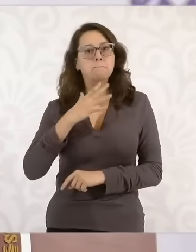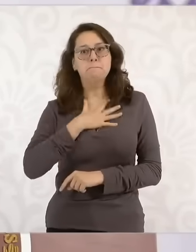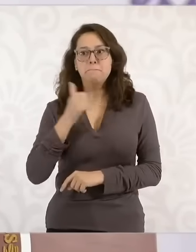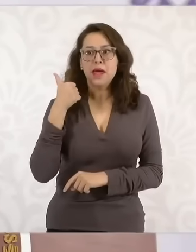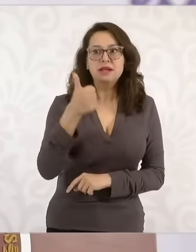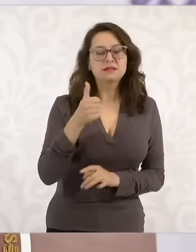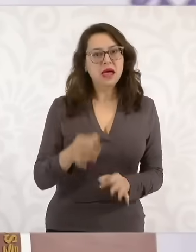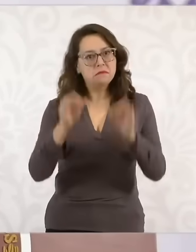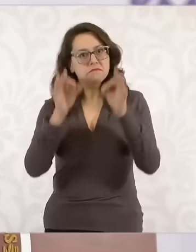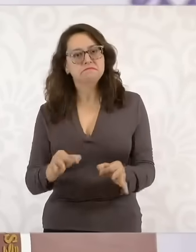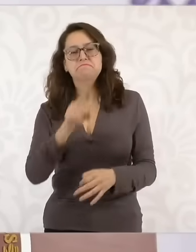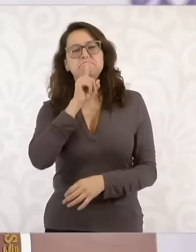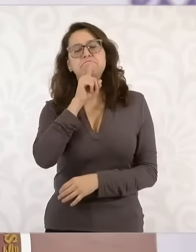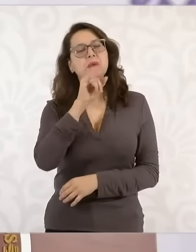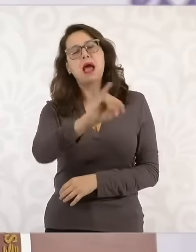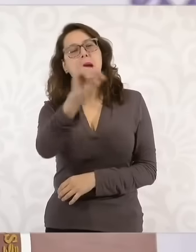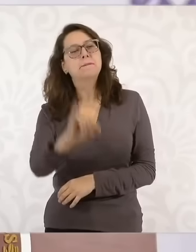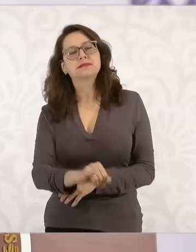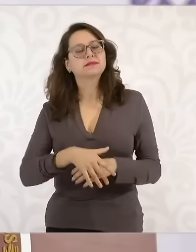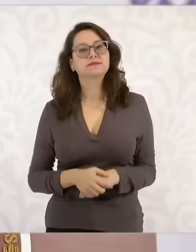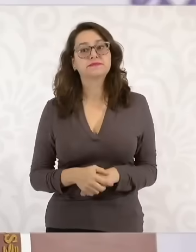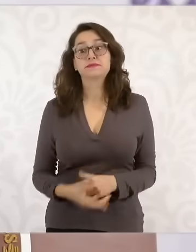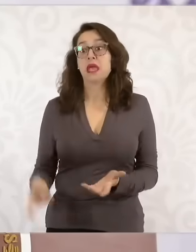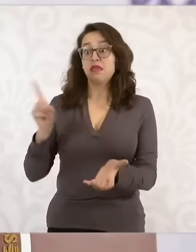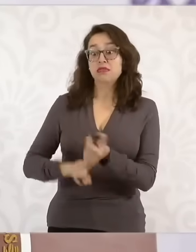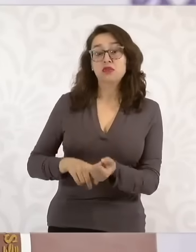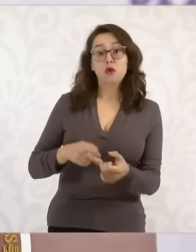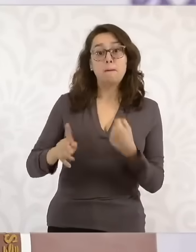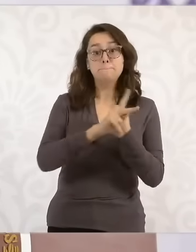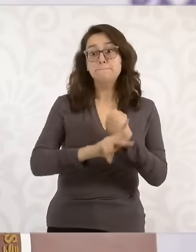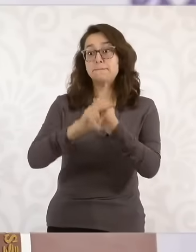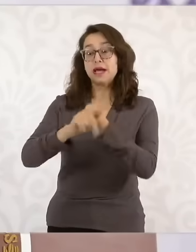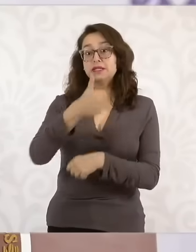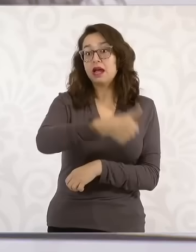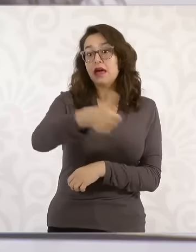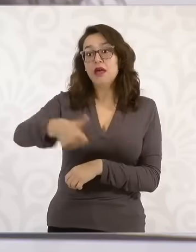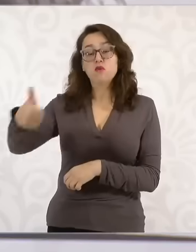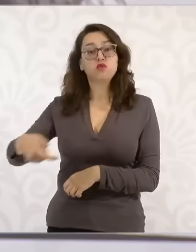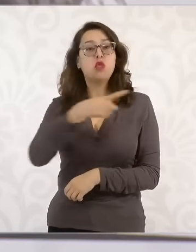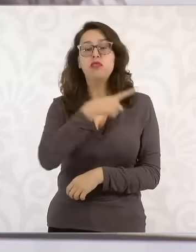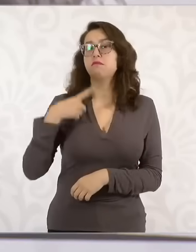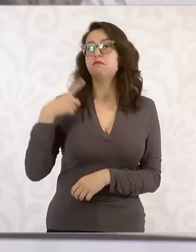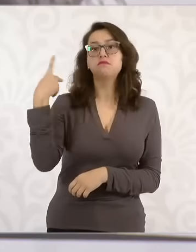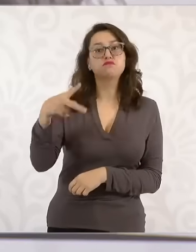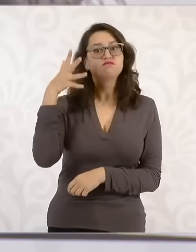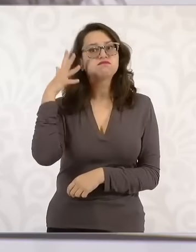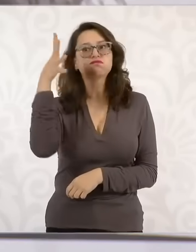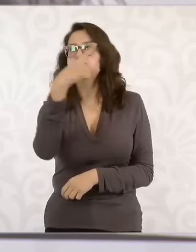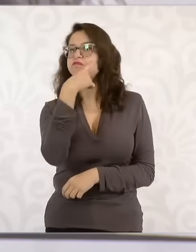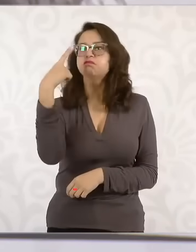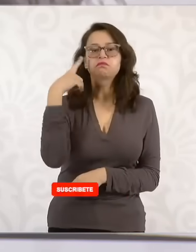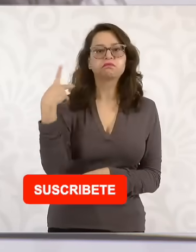duradera. Solo los pueblos pueden construir su propio futuro, decidir su camino,